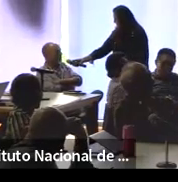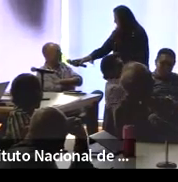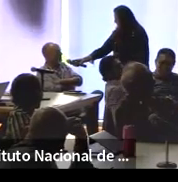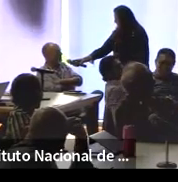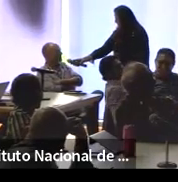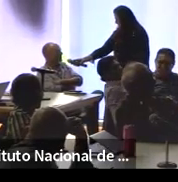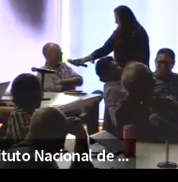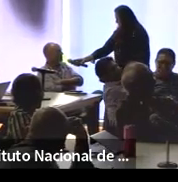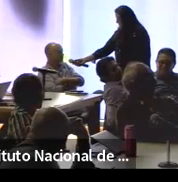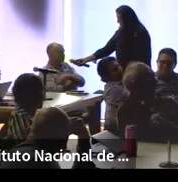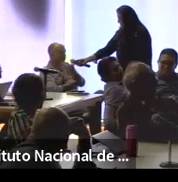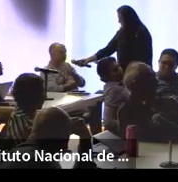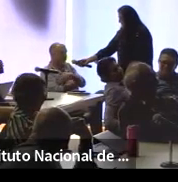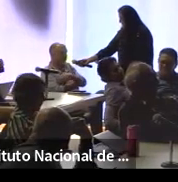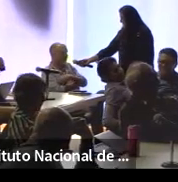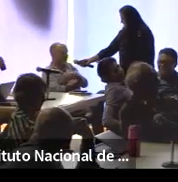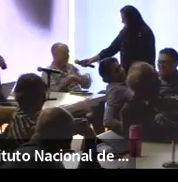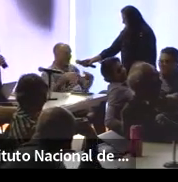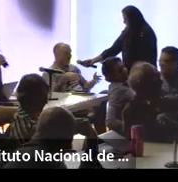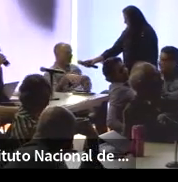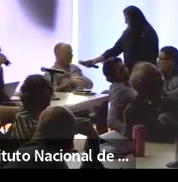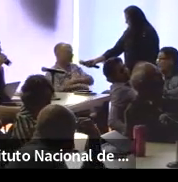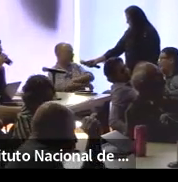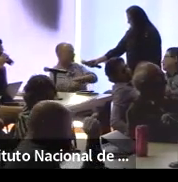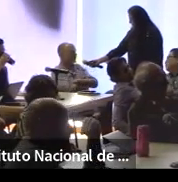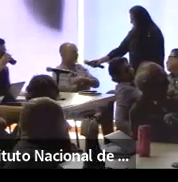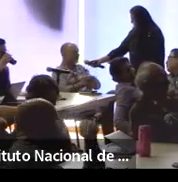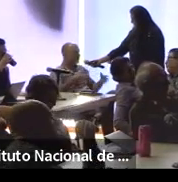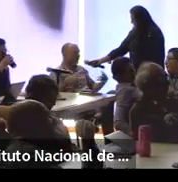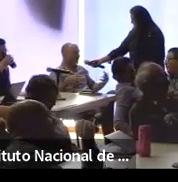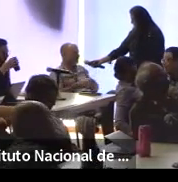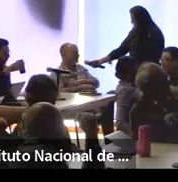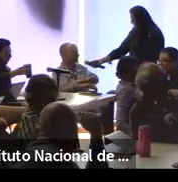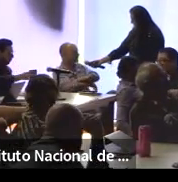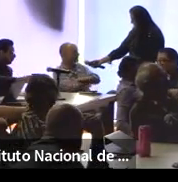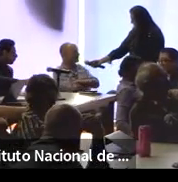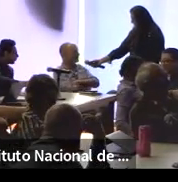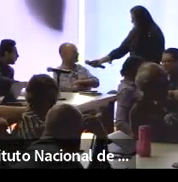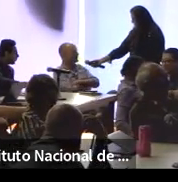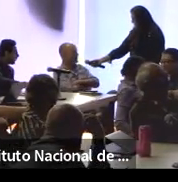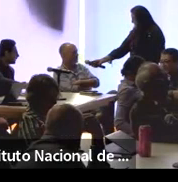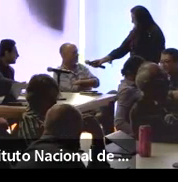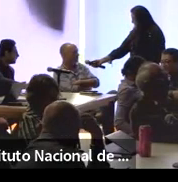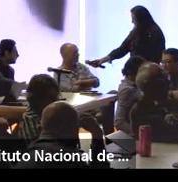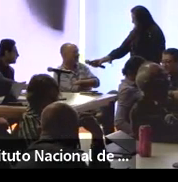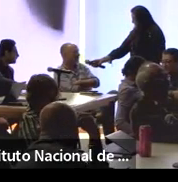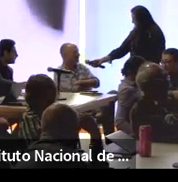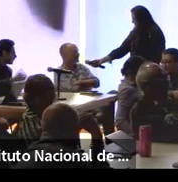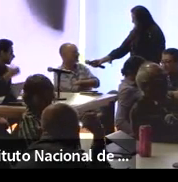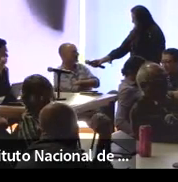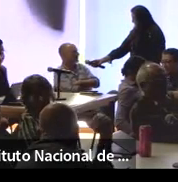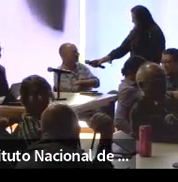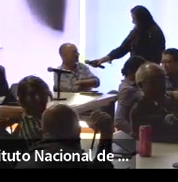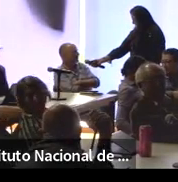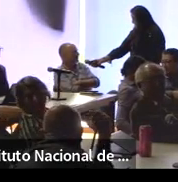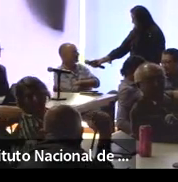anticipar de qué se trata hago un recuento de las situaciones o posibles conflictos de los cuales estoy Enterado y pues trato de